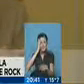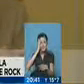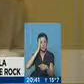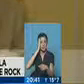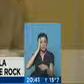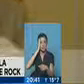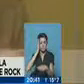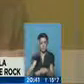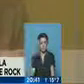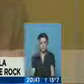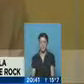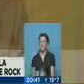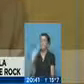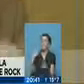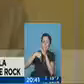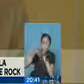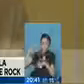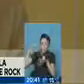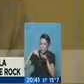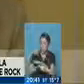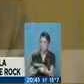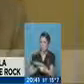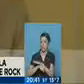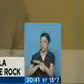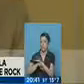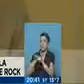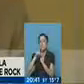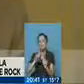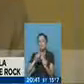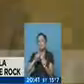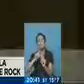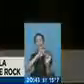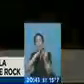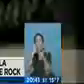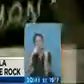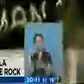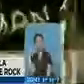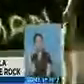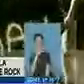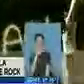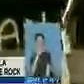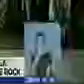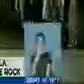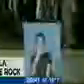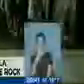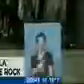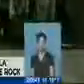deleterio, claro. Es el más profundo y el que llega a convencer a jóvenes que son idealistas.